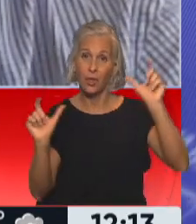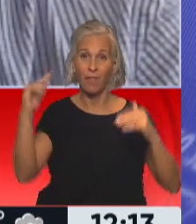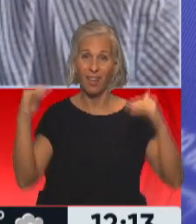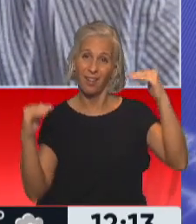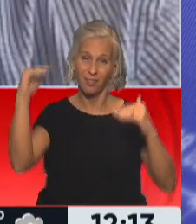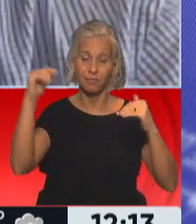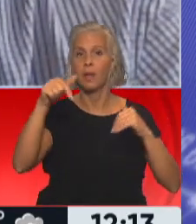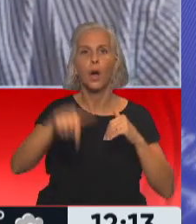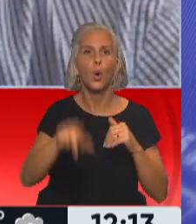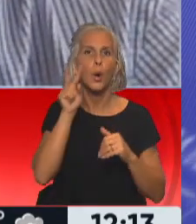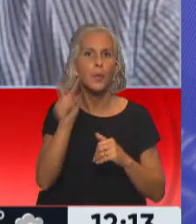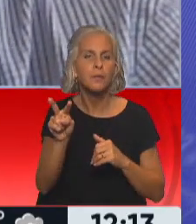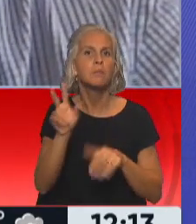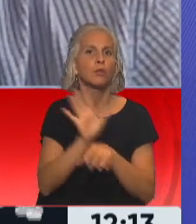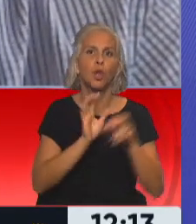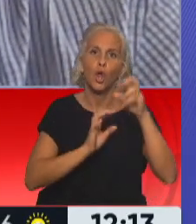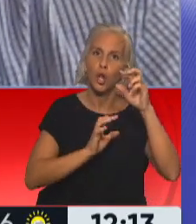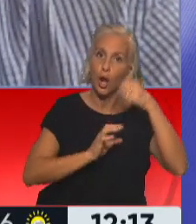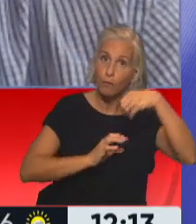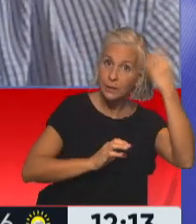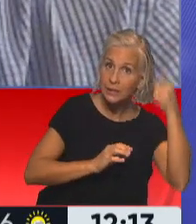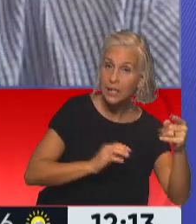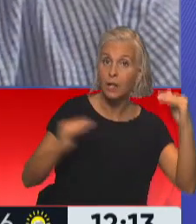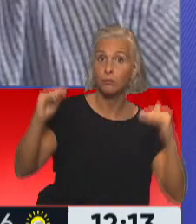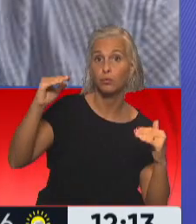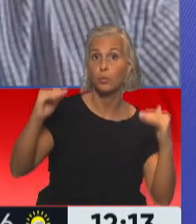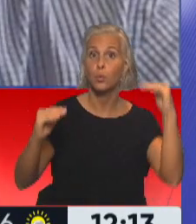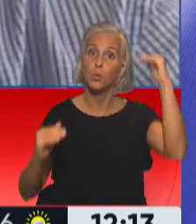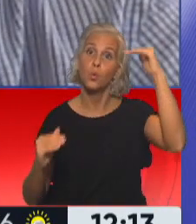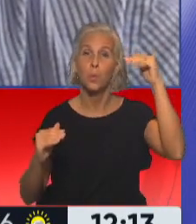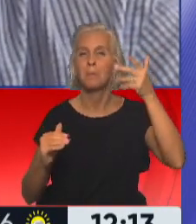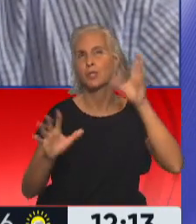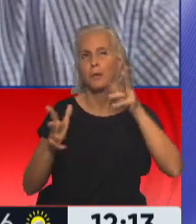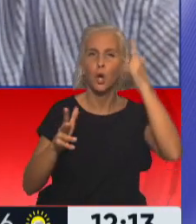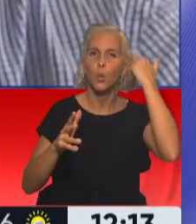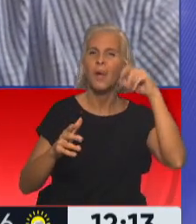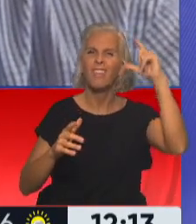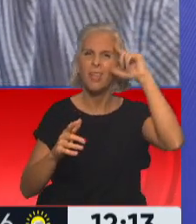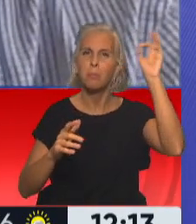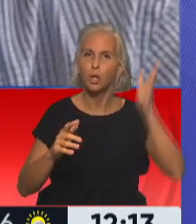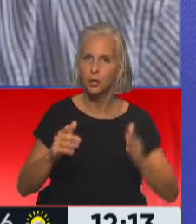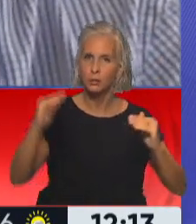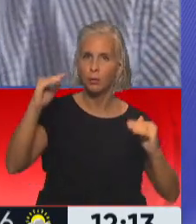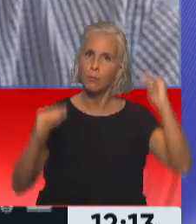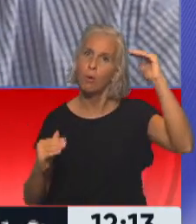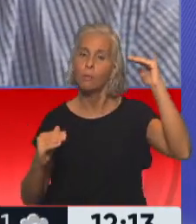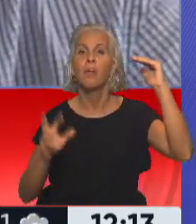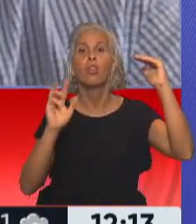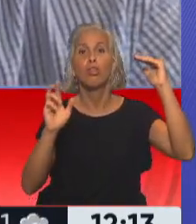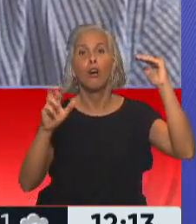Lo que hemos visto hasta el momento es que el dólar oficial ha subido en torno al 9-10%, al menos hasta ahora, sí, y que los